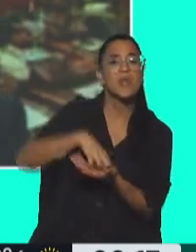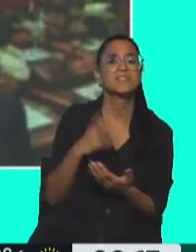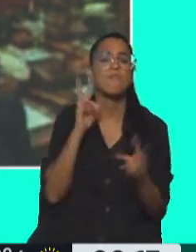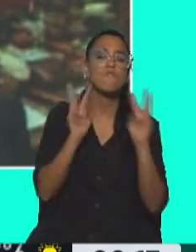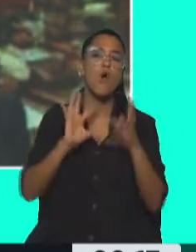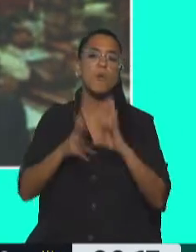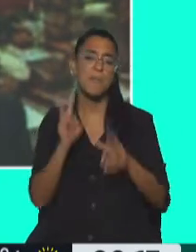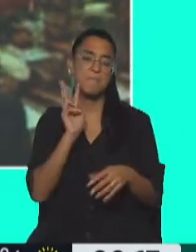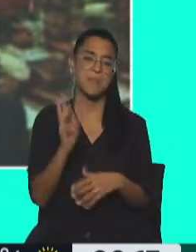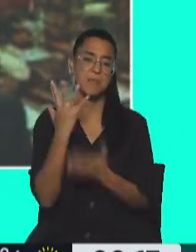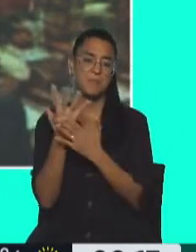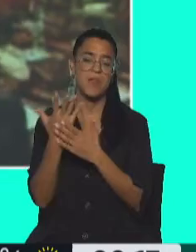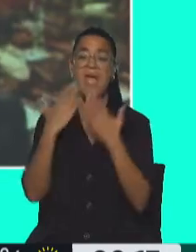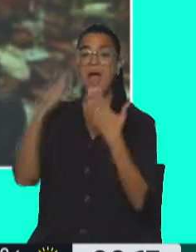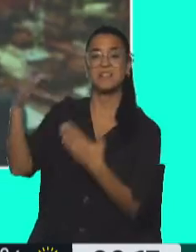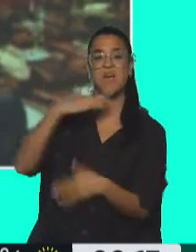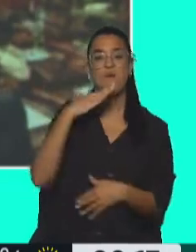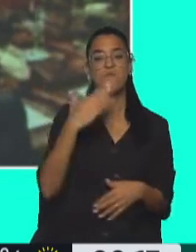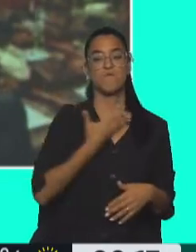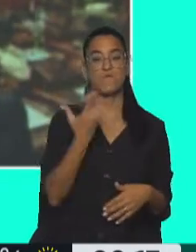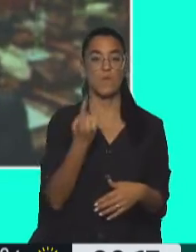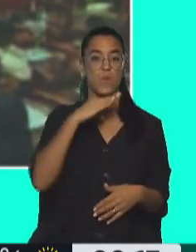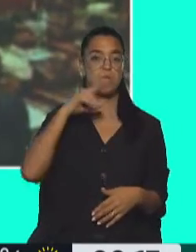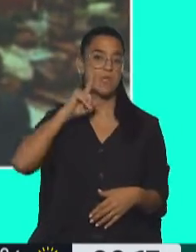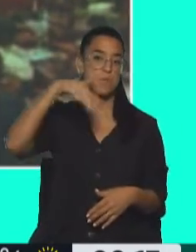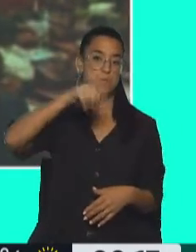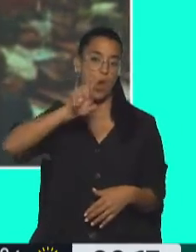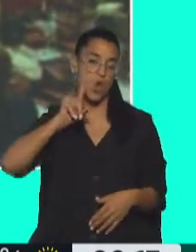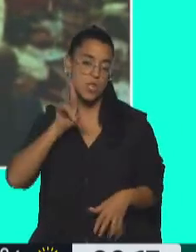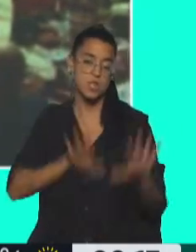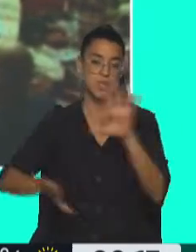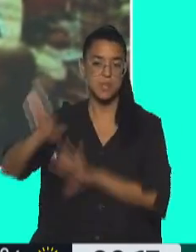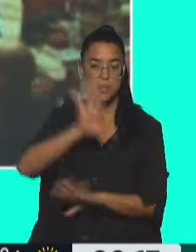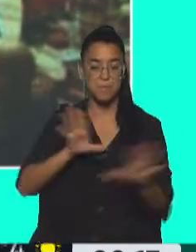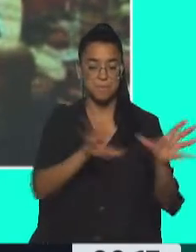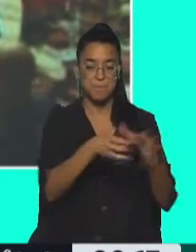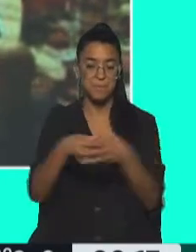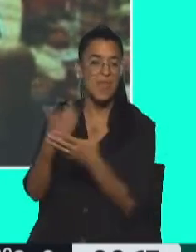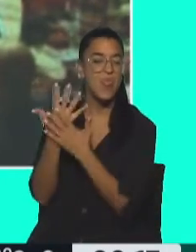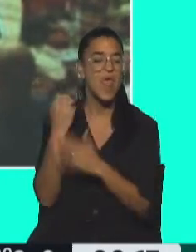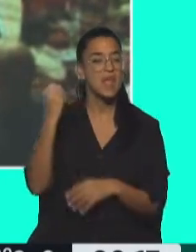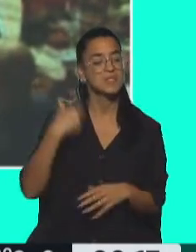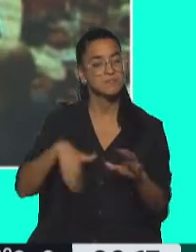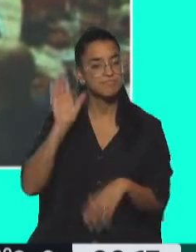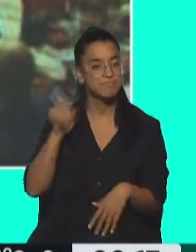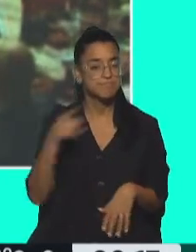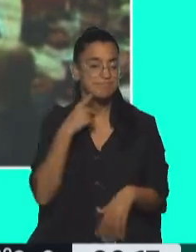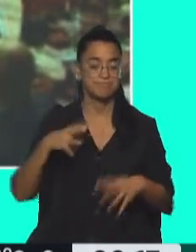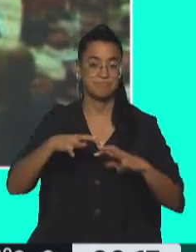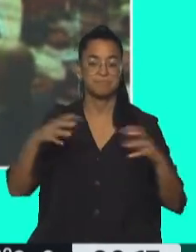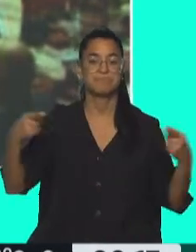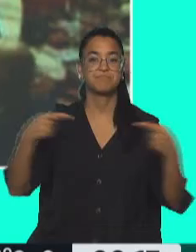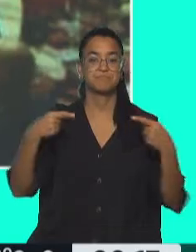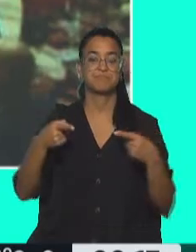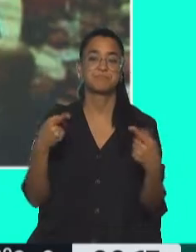que agradecérselo a Alberto Fujimori, Así ¿no? es. Esa conformación de distribución de partidos de derecha que terminan polarizando las